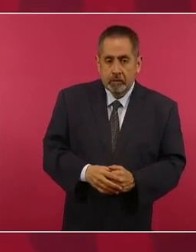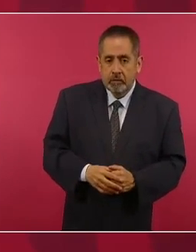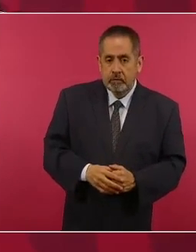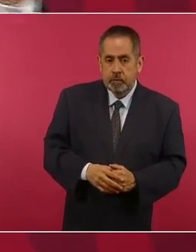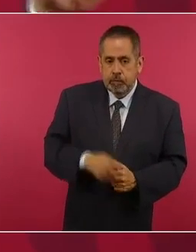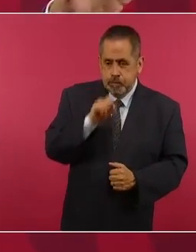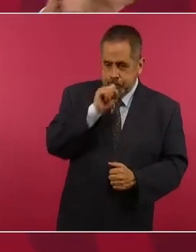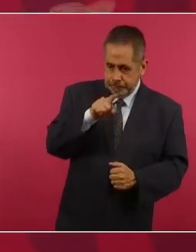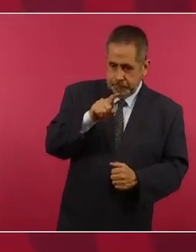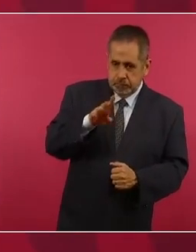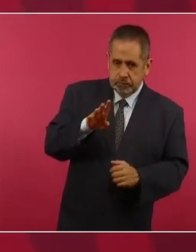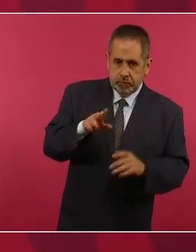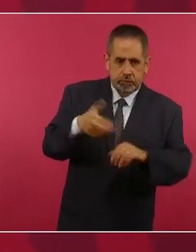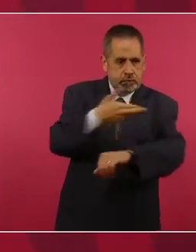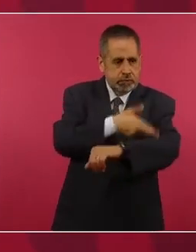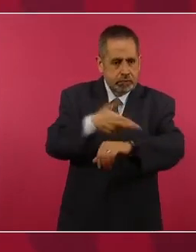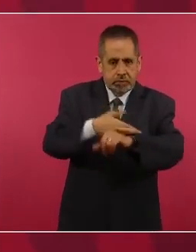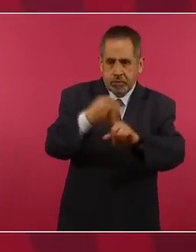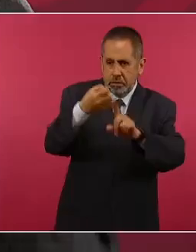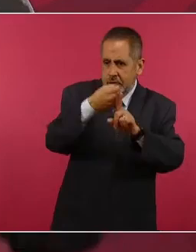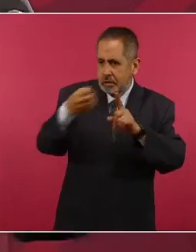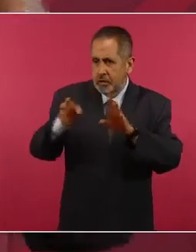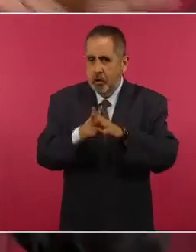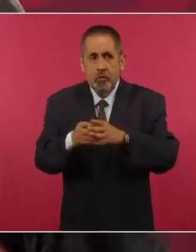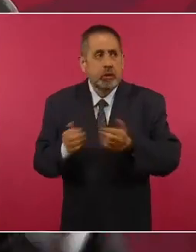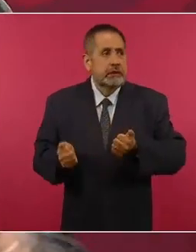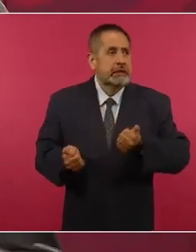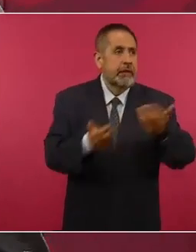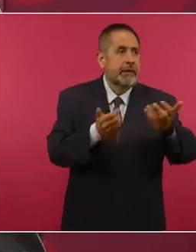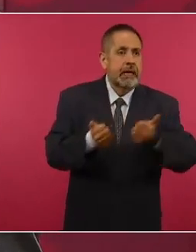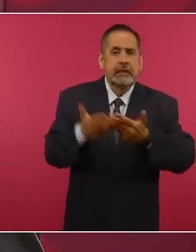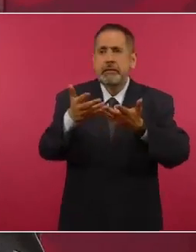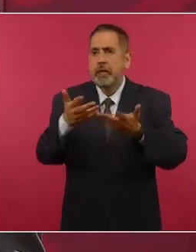Solo la logística, la distribución,